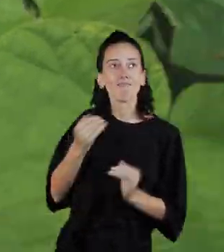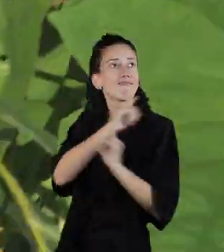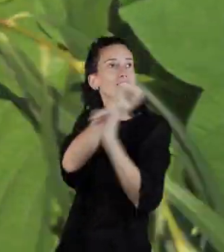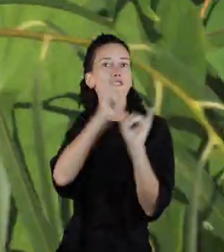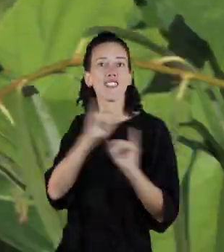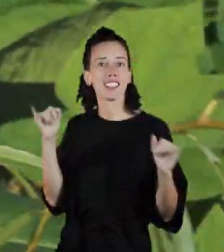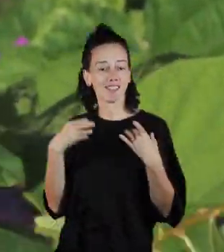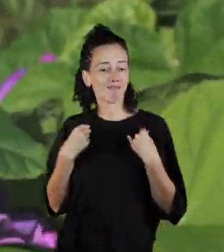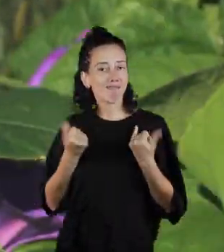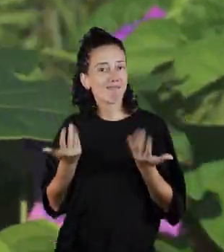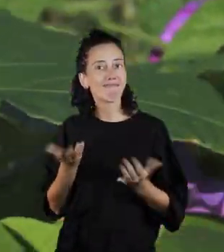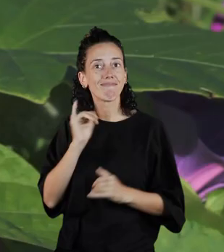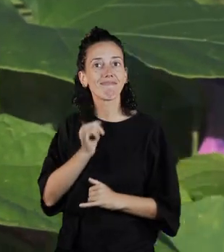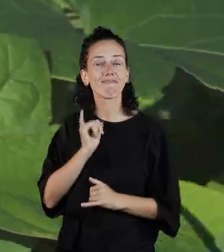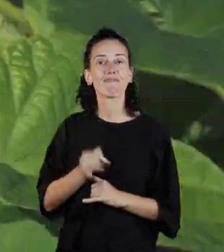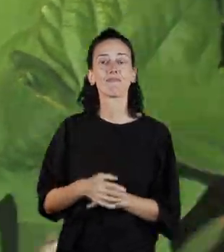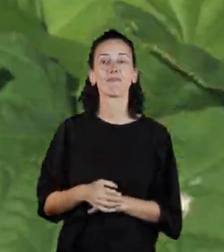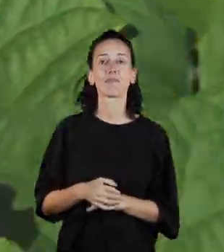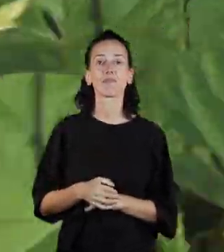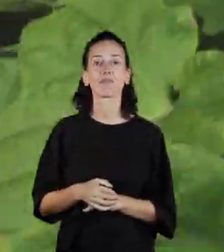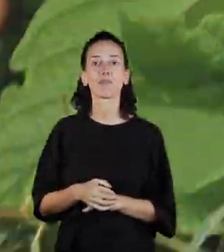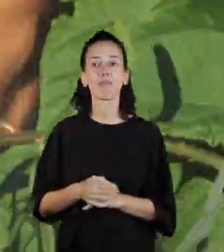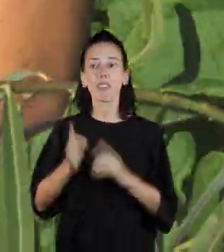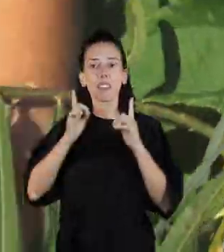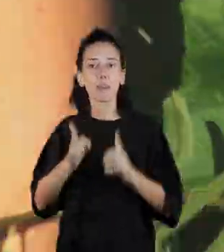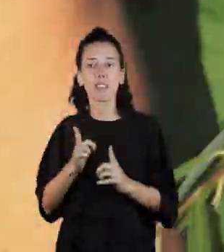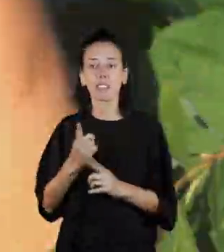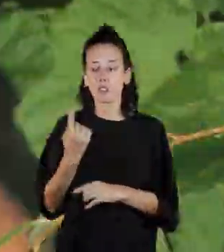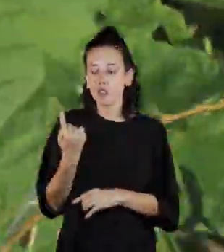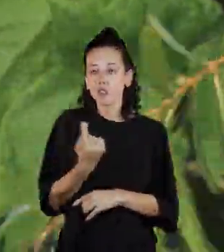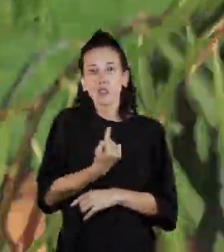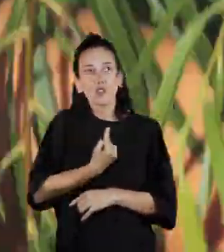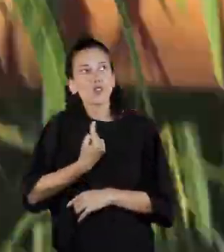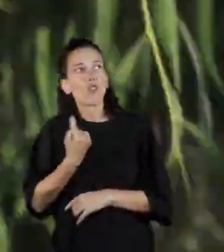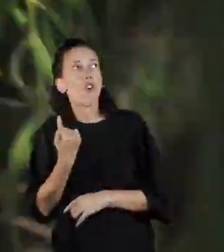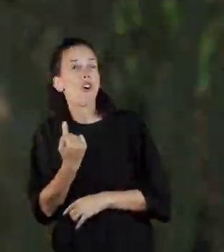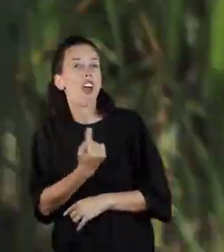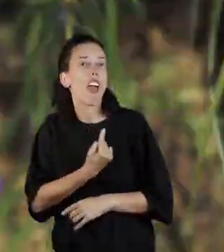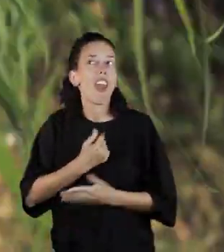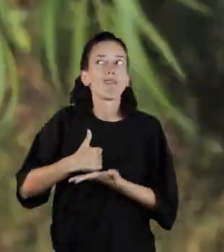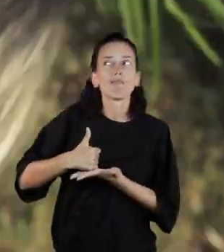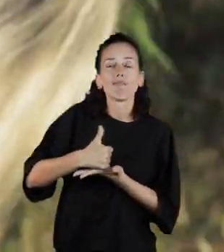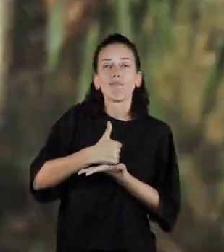niña feliz, pero también solitaria.